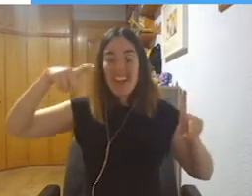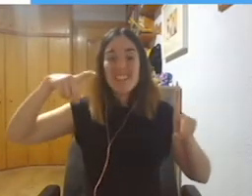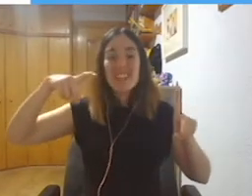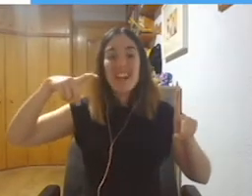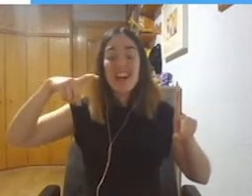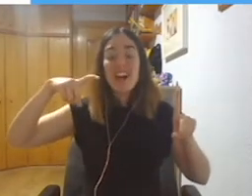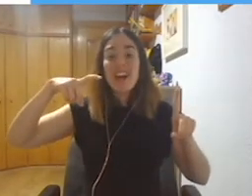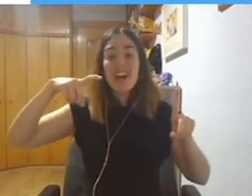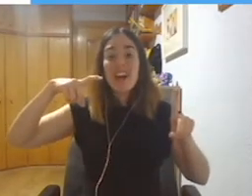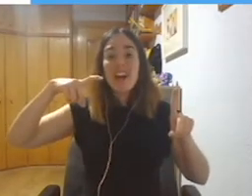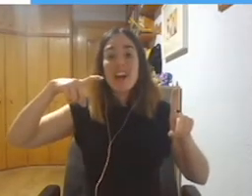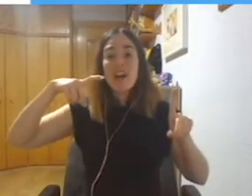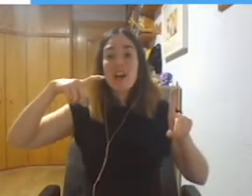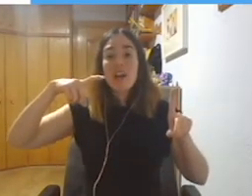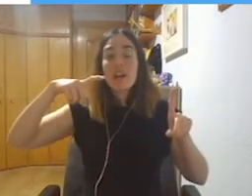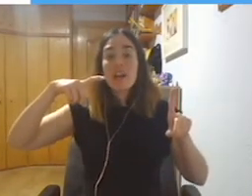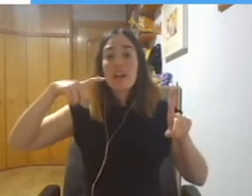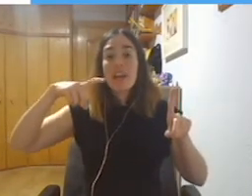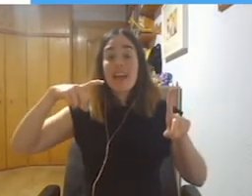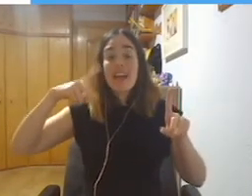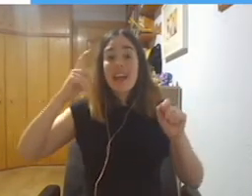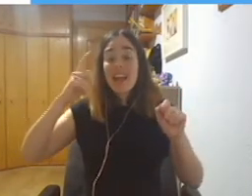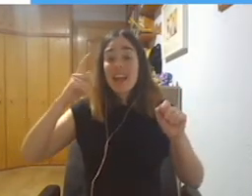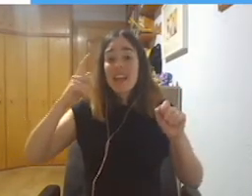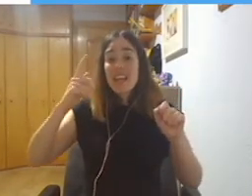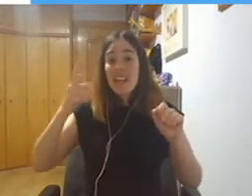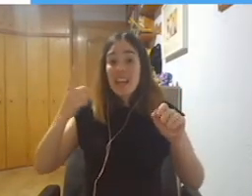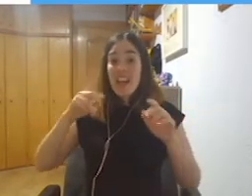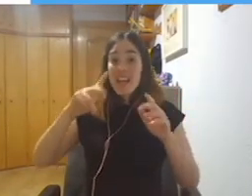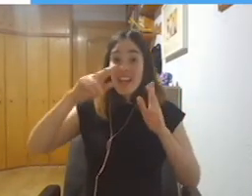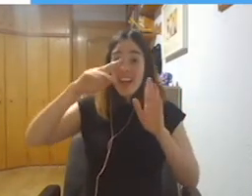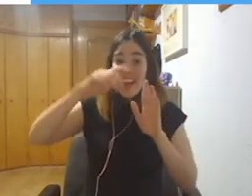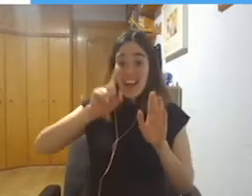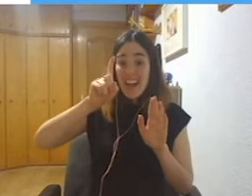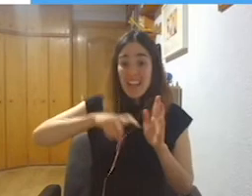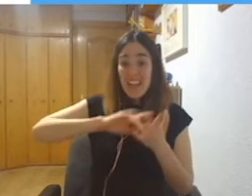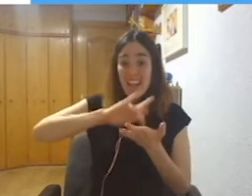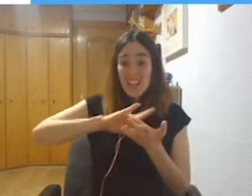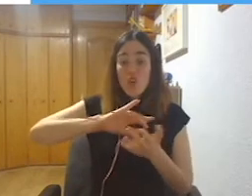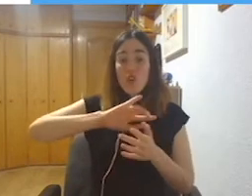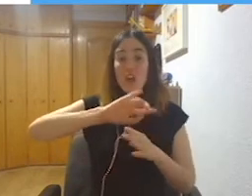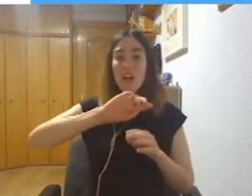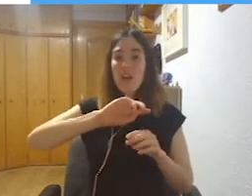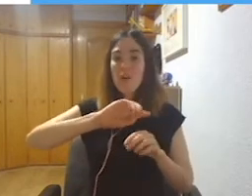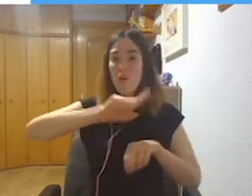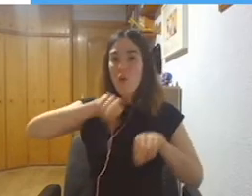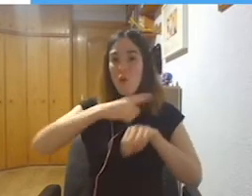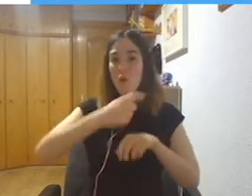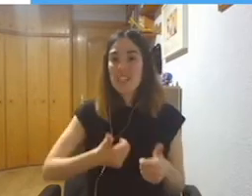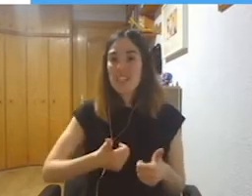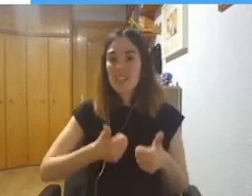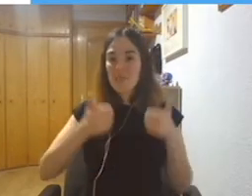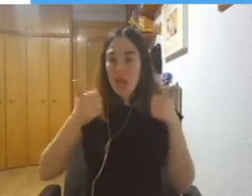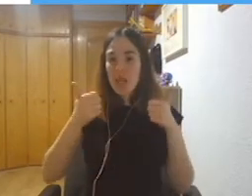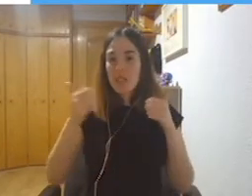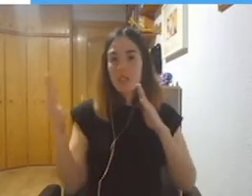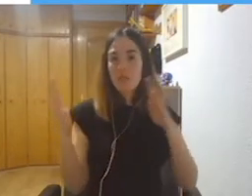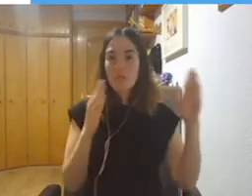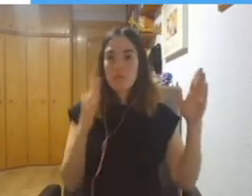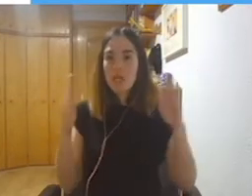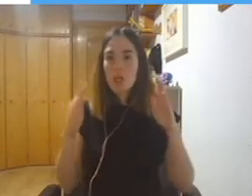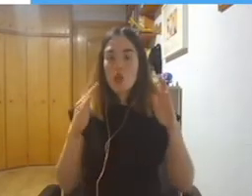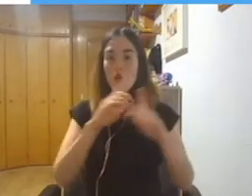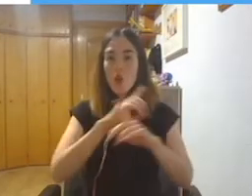la cadena que más interpretación a lengua de signos tenía en el periodo analizado, que fue